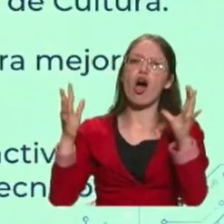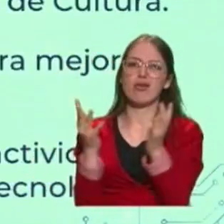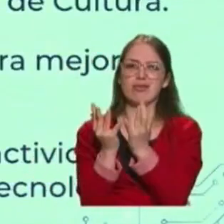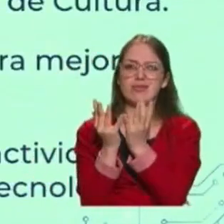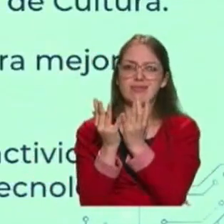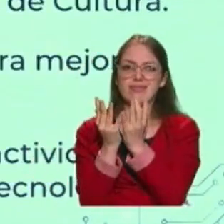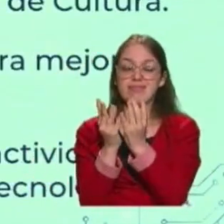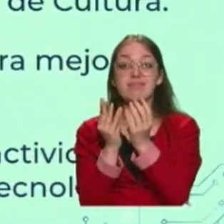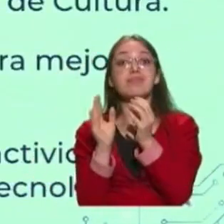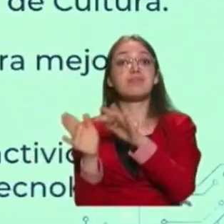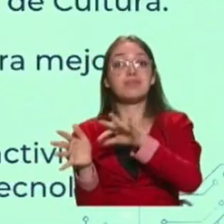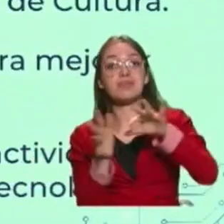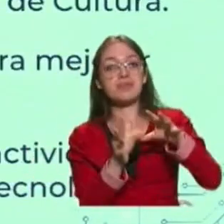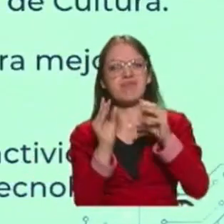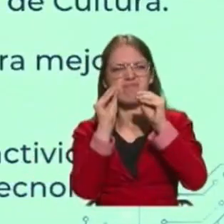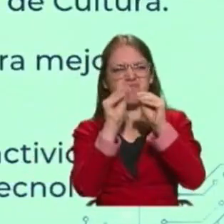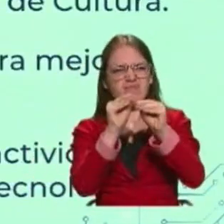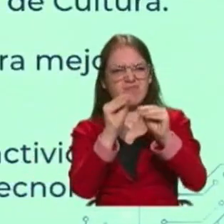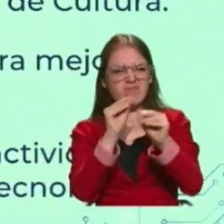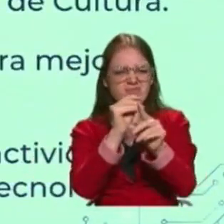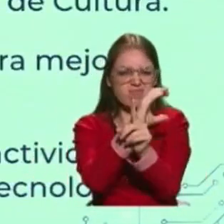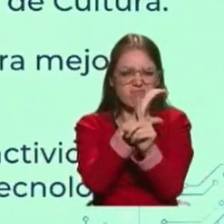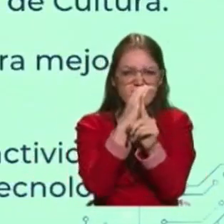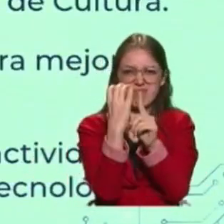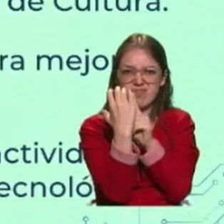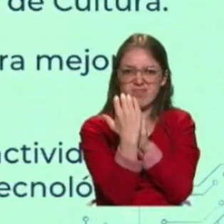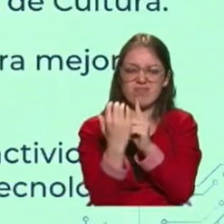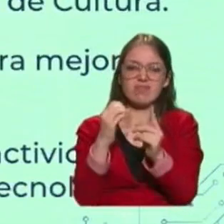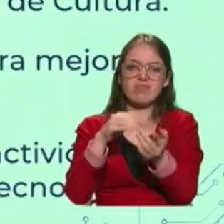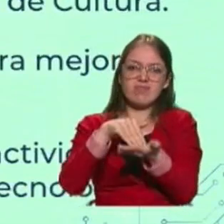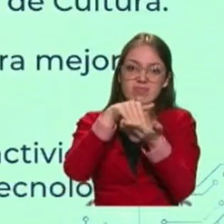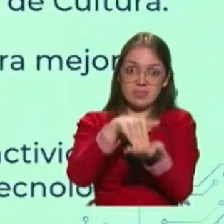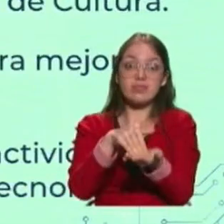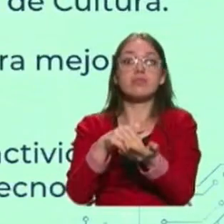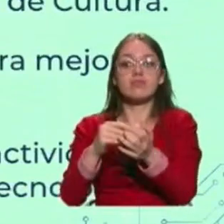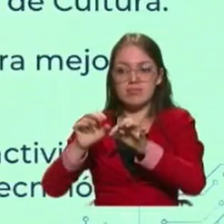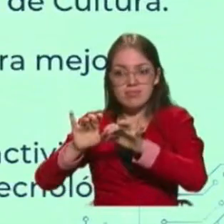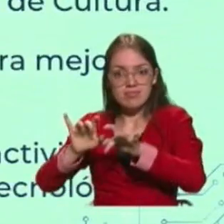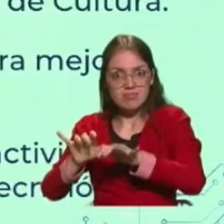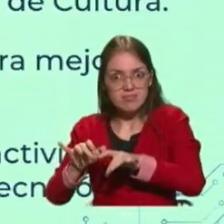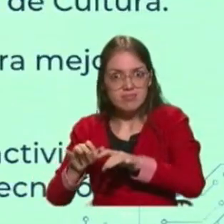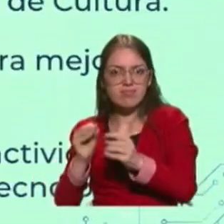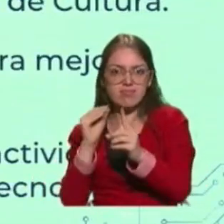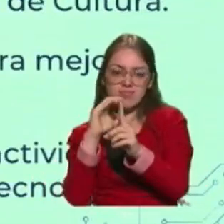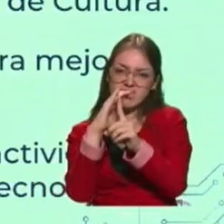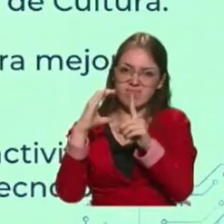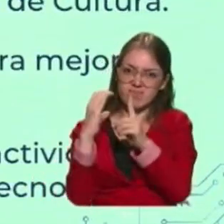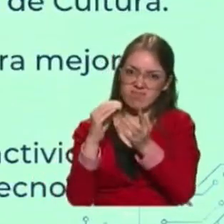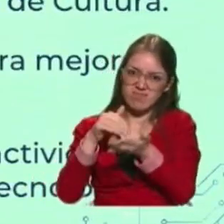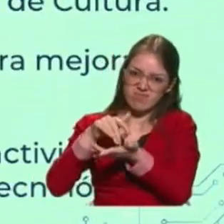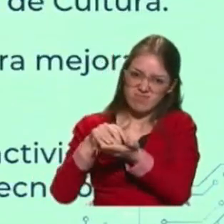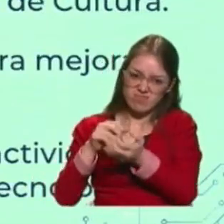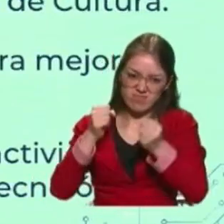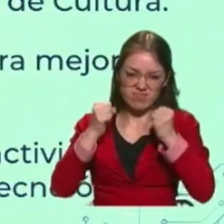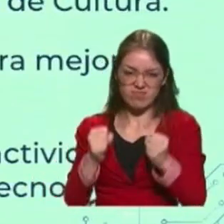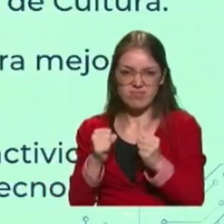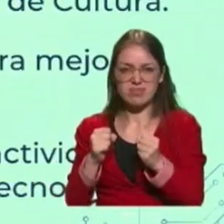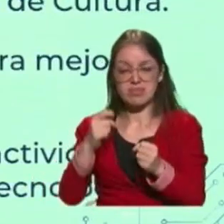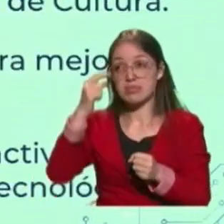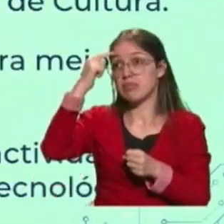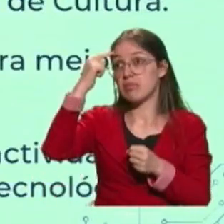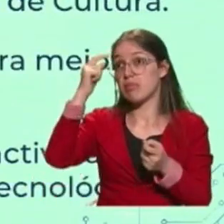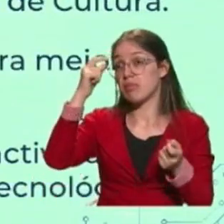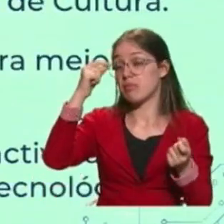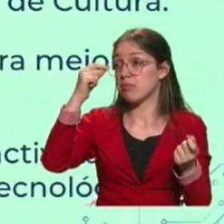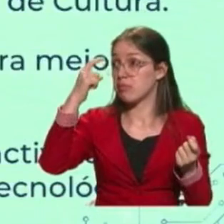cultural cultura ciudadana creamos la secretaria de cultura como una apuesta fortalecer ese cambio de paradigma ese